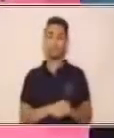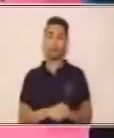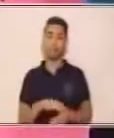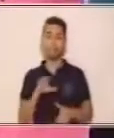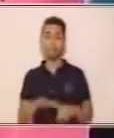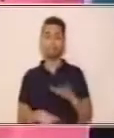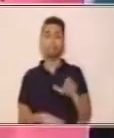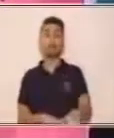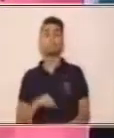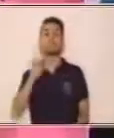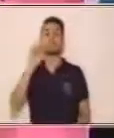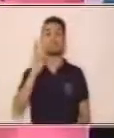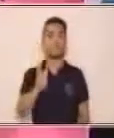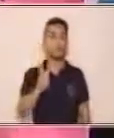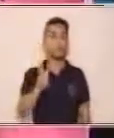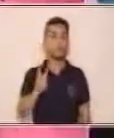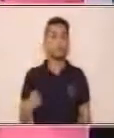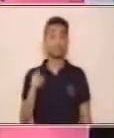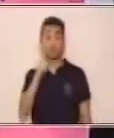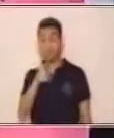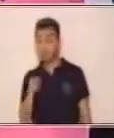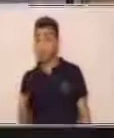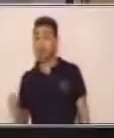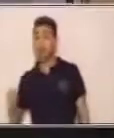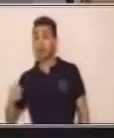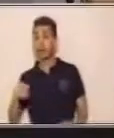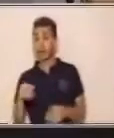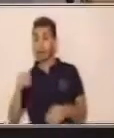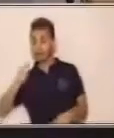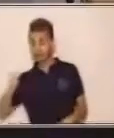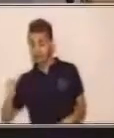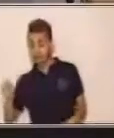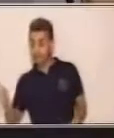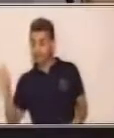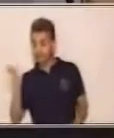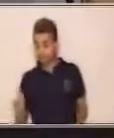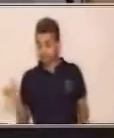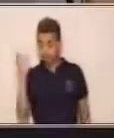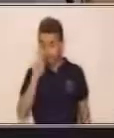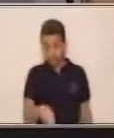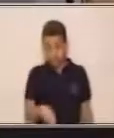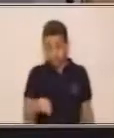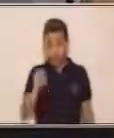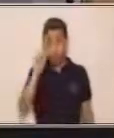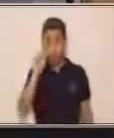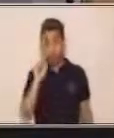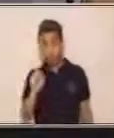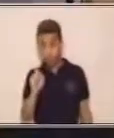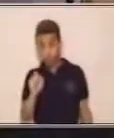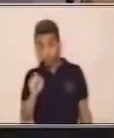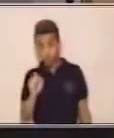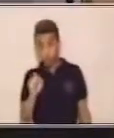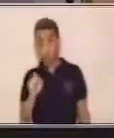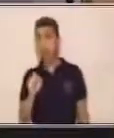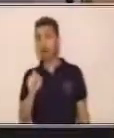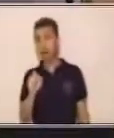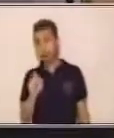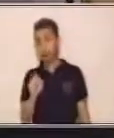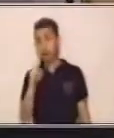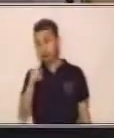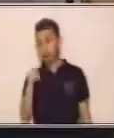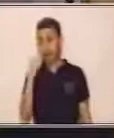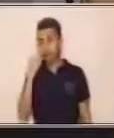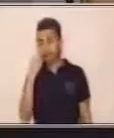Al llegar al punto decimal, al cual le vamos a poner mucha importancia, porque estamos